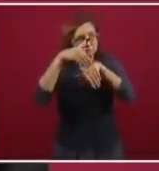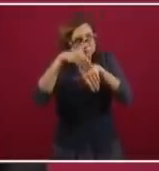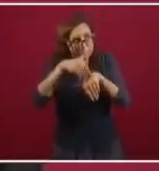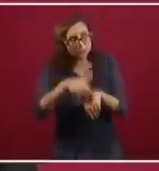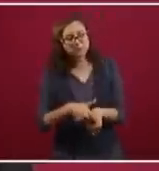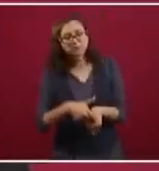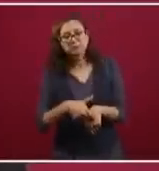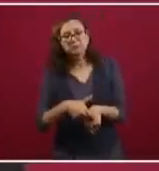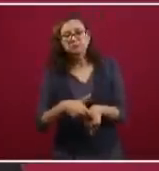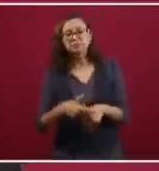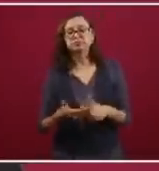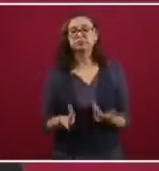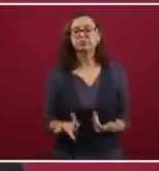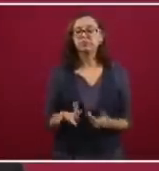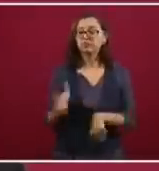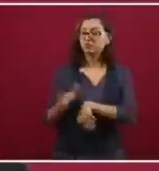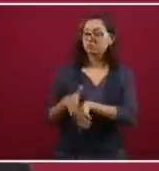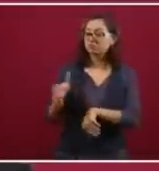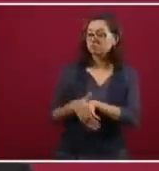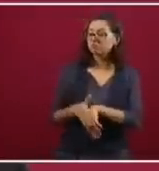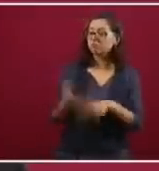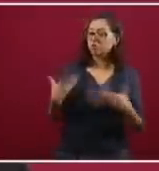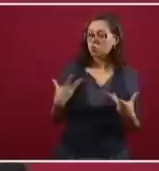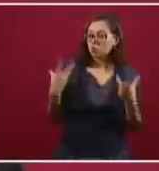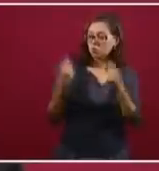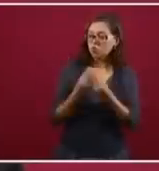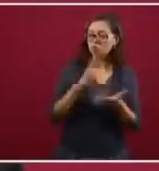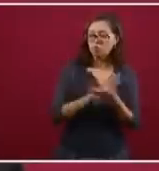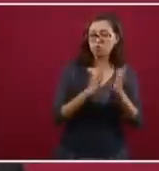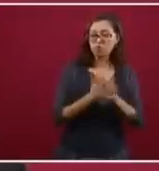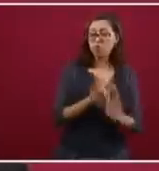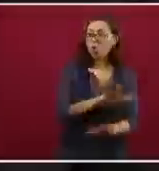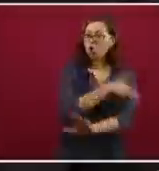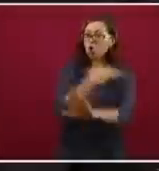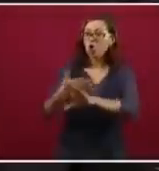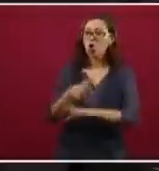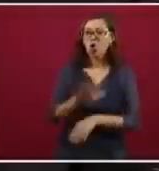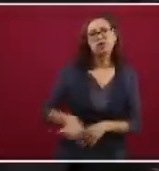y los convocaban a hacer alianzas en contra de nosotros.